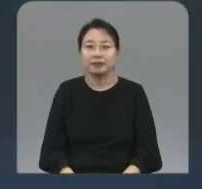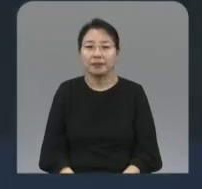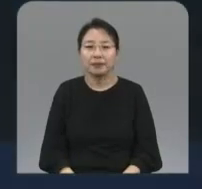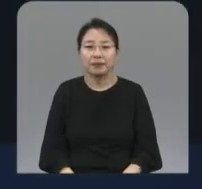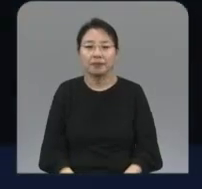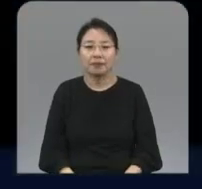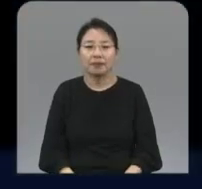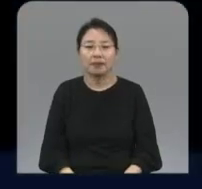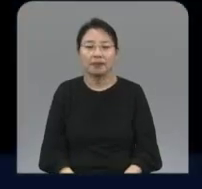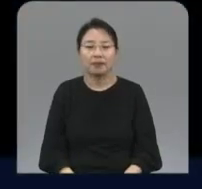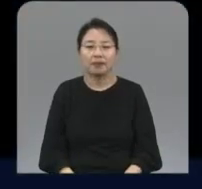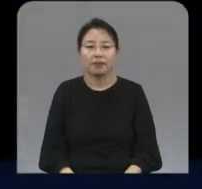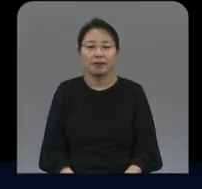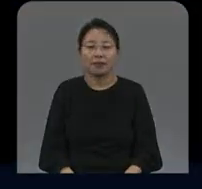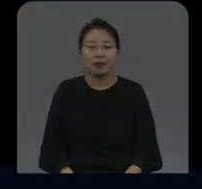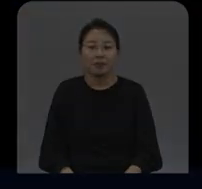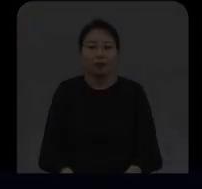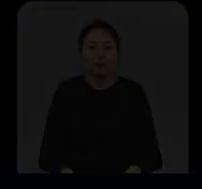cacao